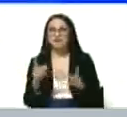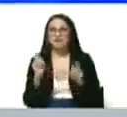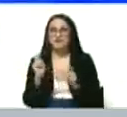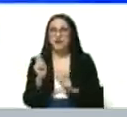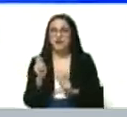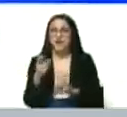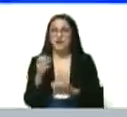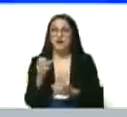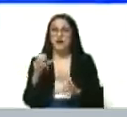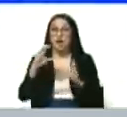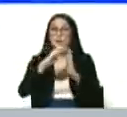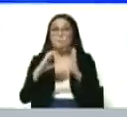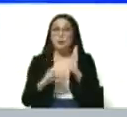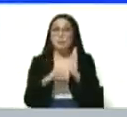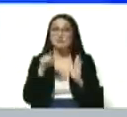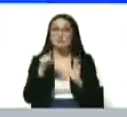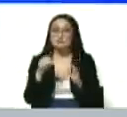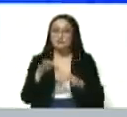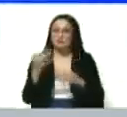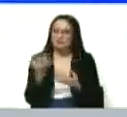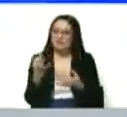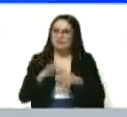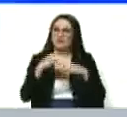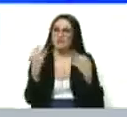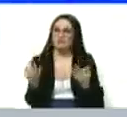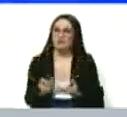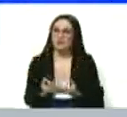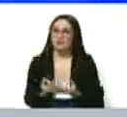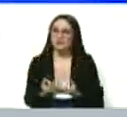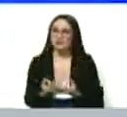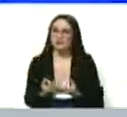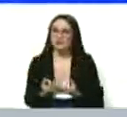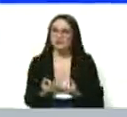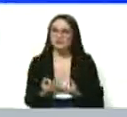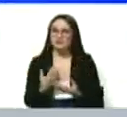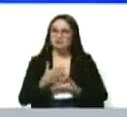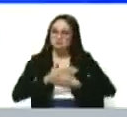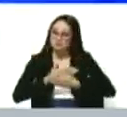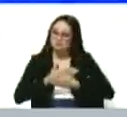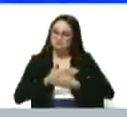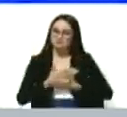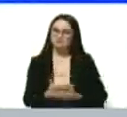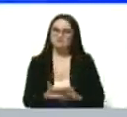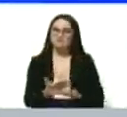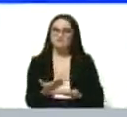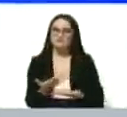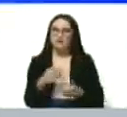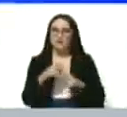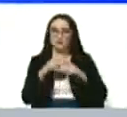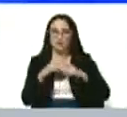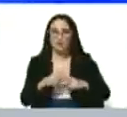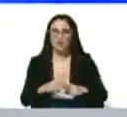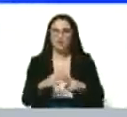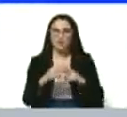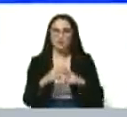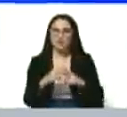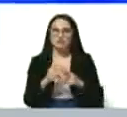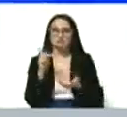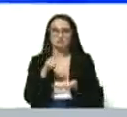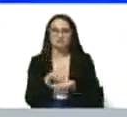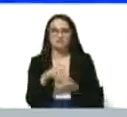OPEP es realmente una gran familia, y yo estoy encantado de que nos honran con su